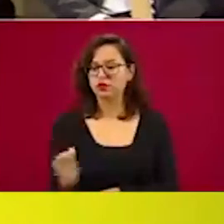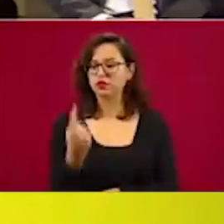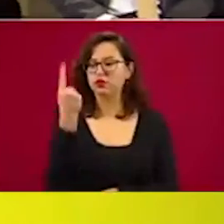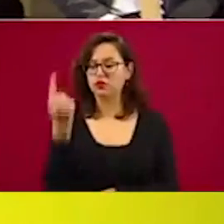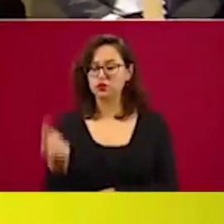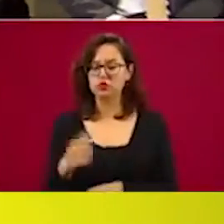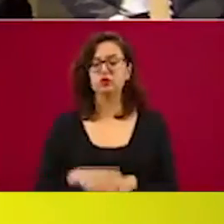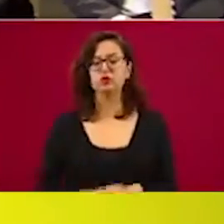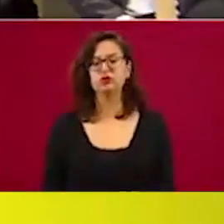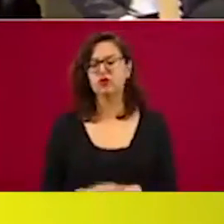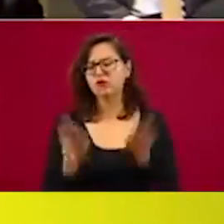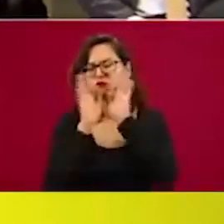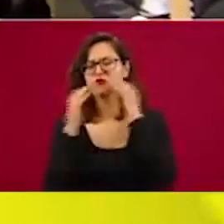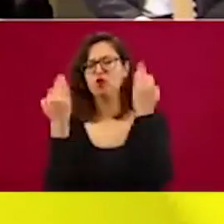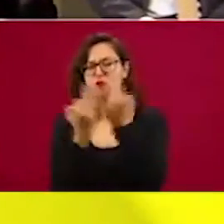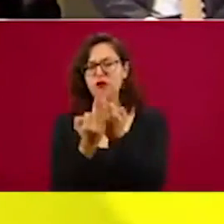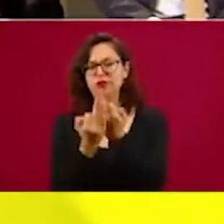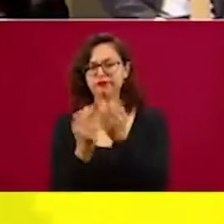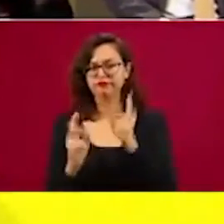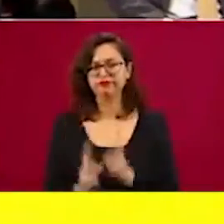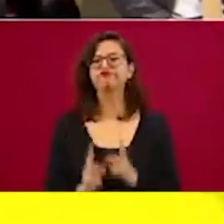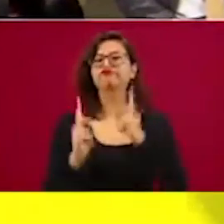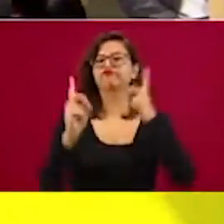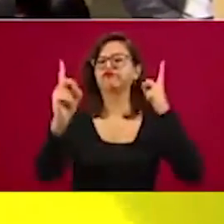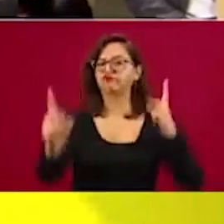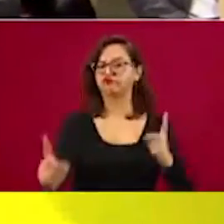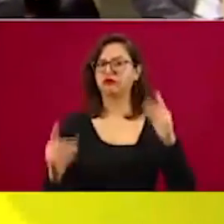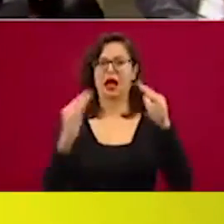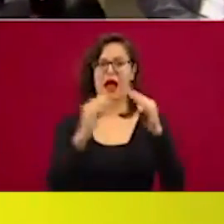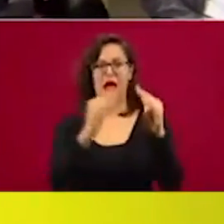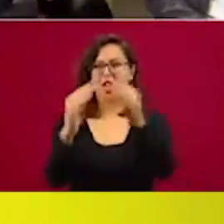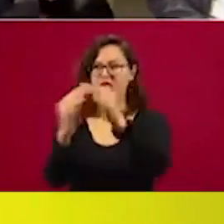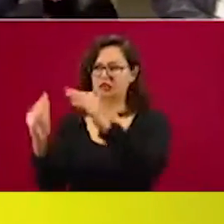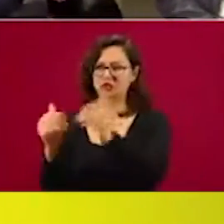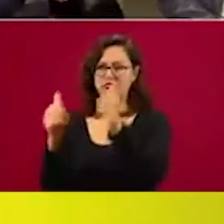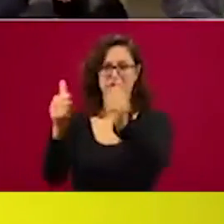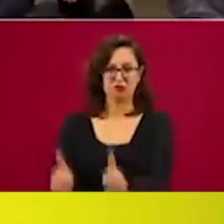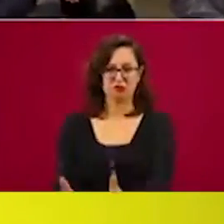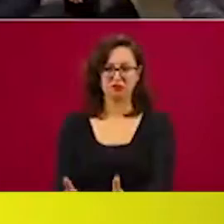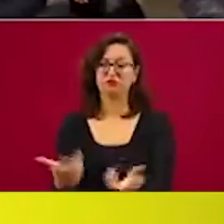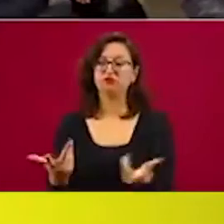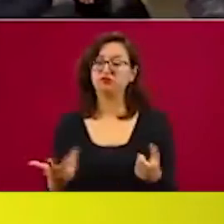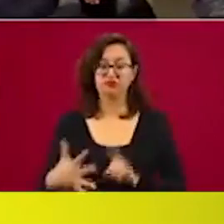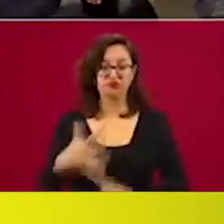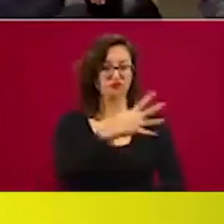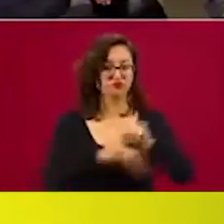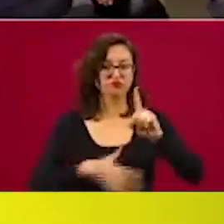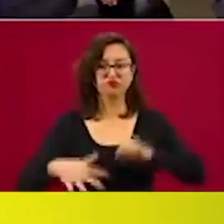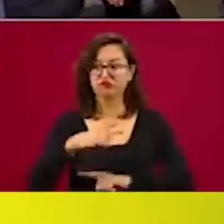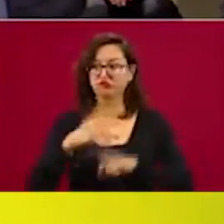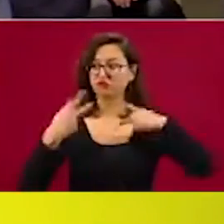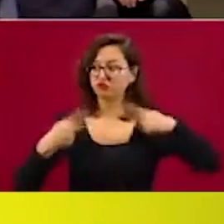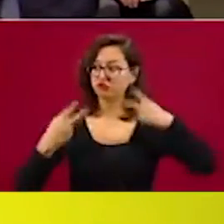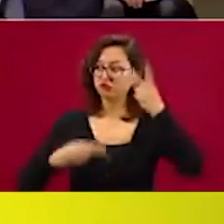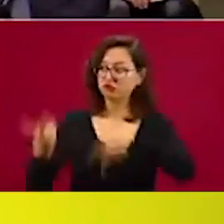a distancia por no existir las condiciones para hacerlo de manera presencial.